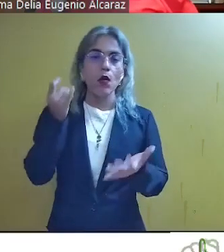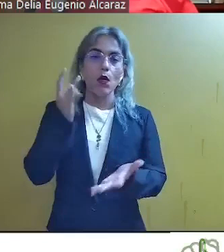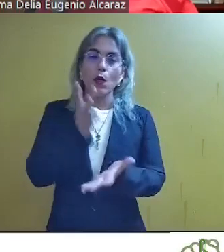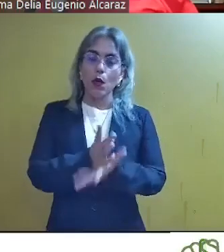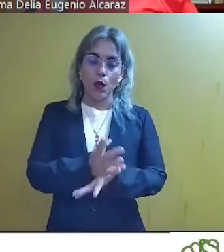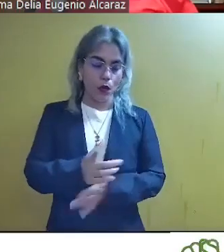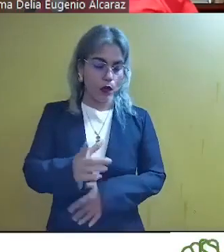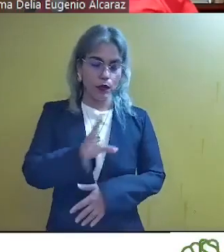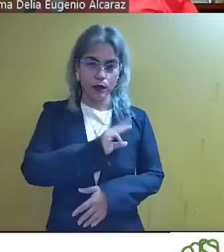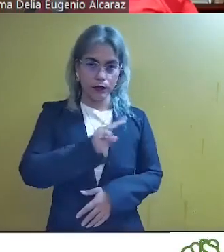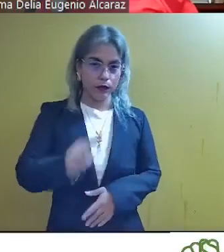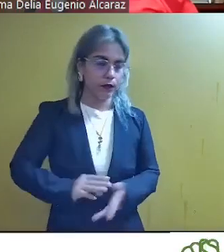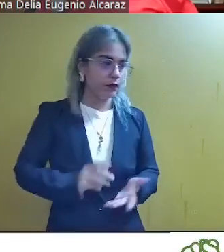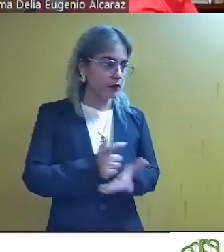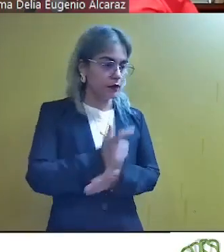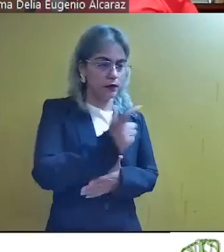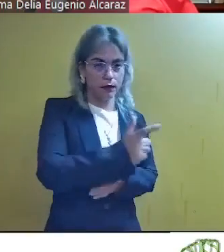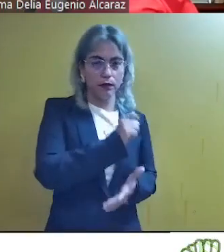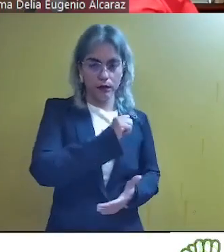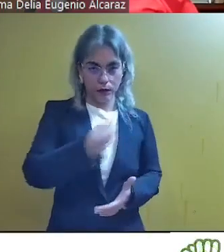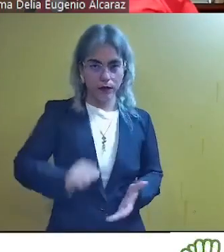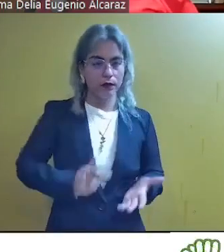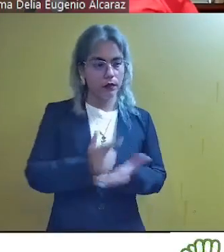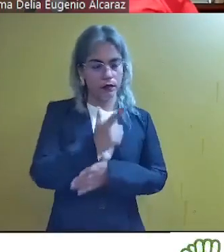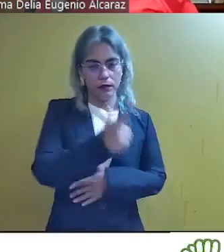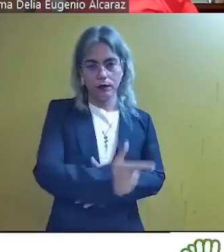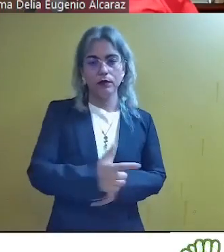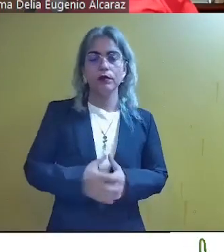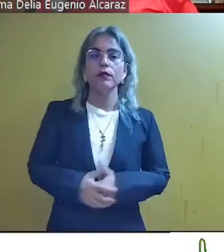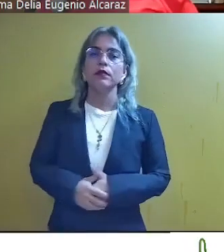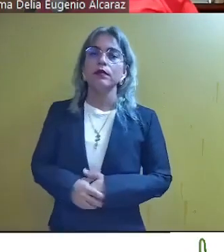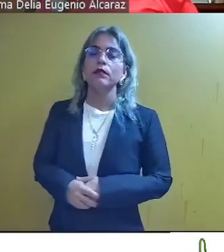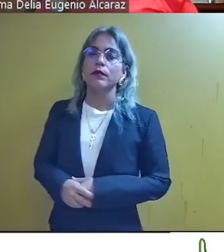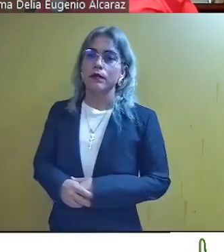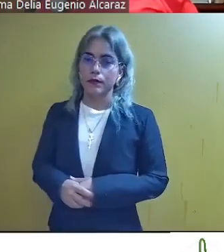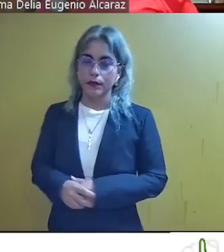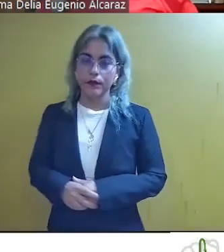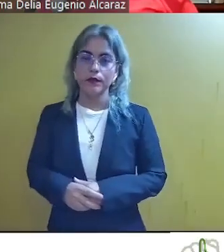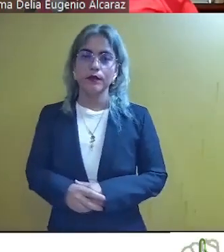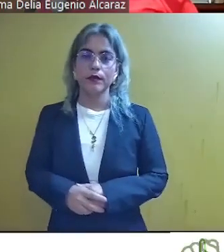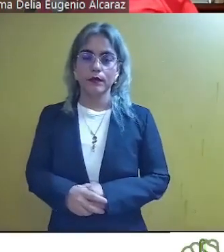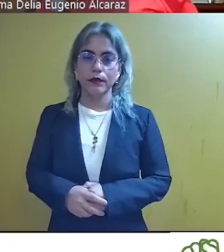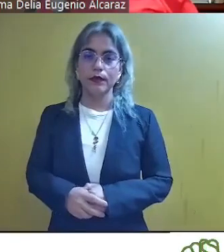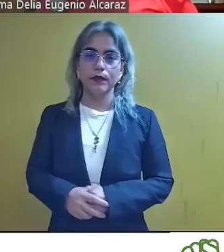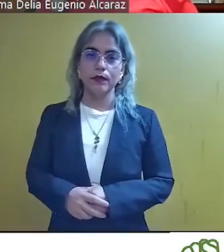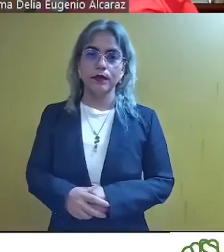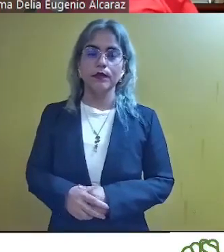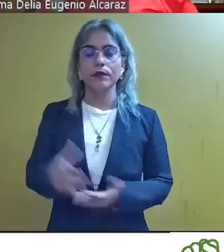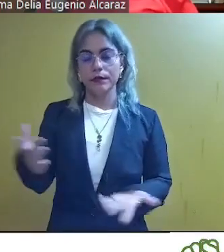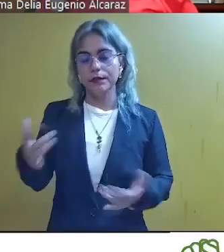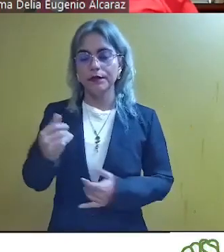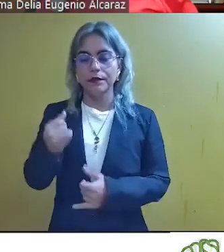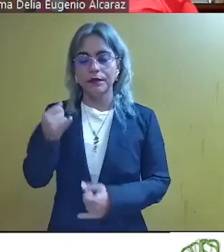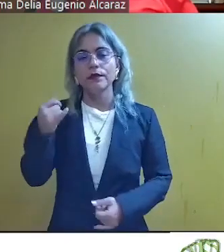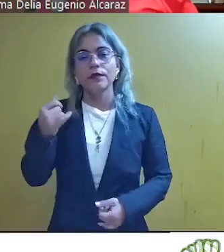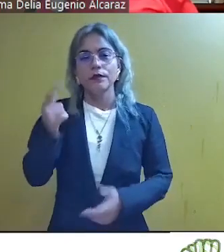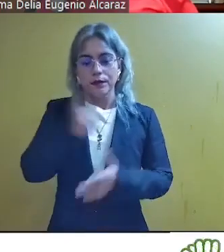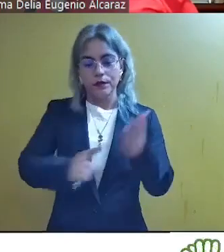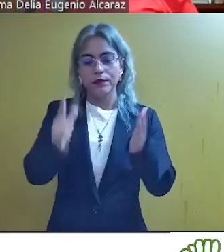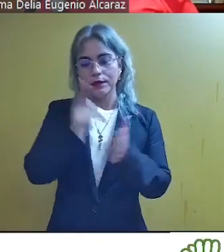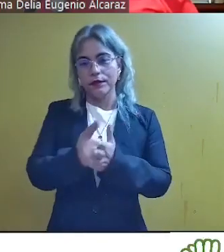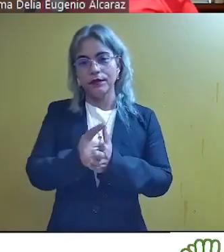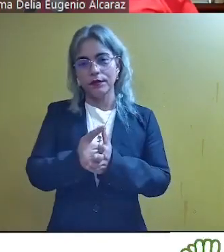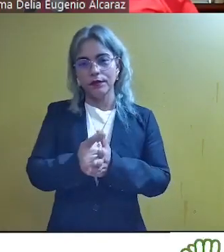la normativa electoral en materia de fiscalización, y por tanto una causal para la declaración de imposibilidad jurídica en el cumplimiento de la